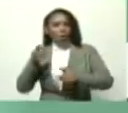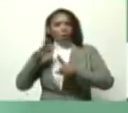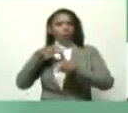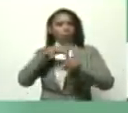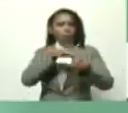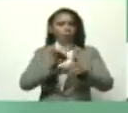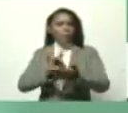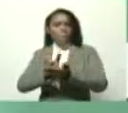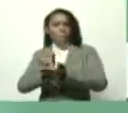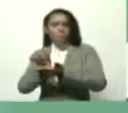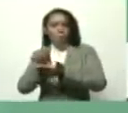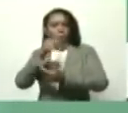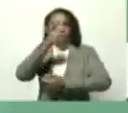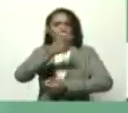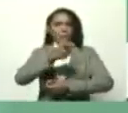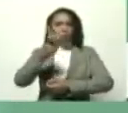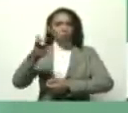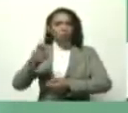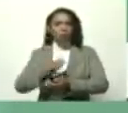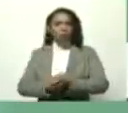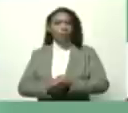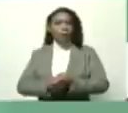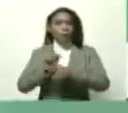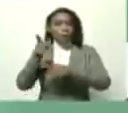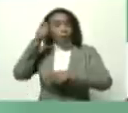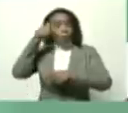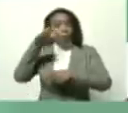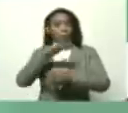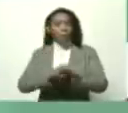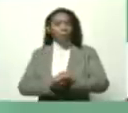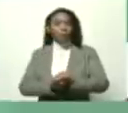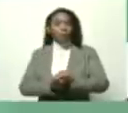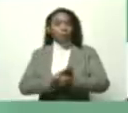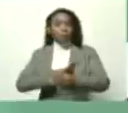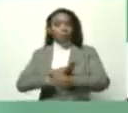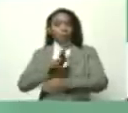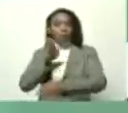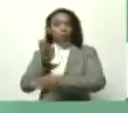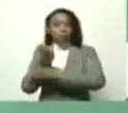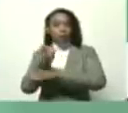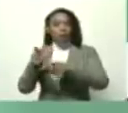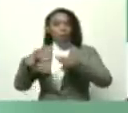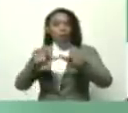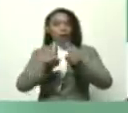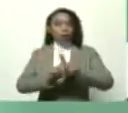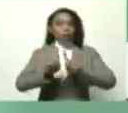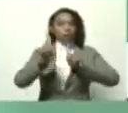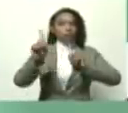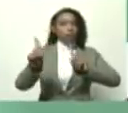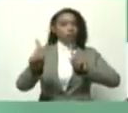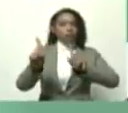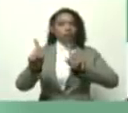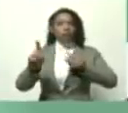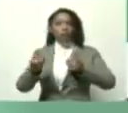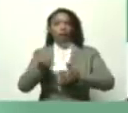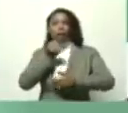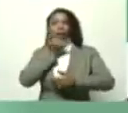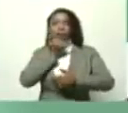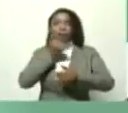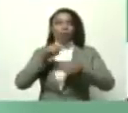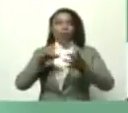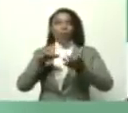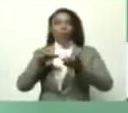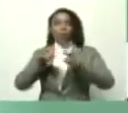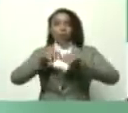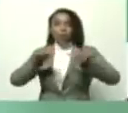expulsaban gente de esas poblaciones, recurrían a zonas alejadas, sobre todo con accidentes geográficos, como es el